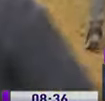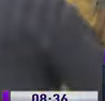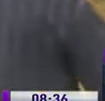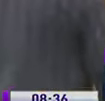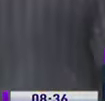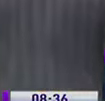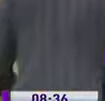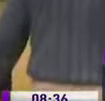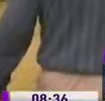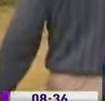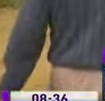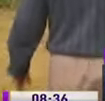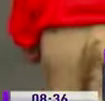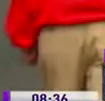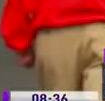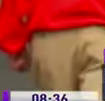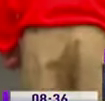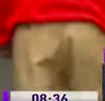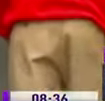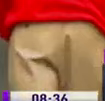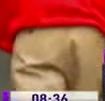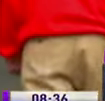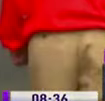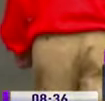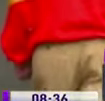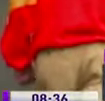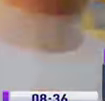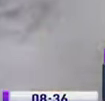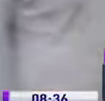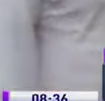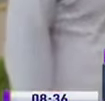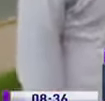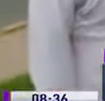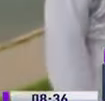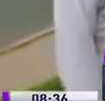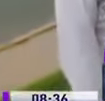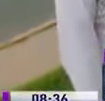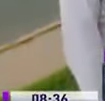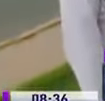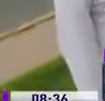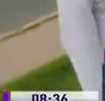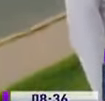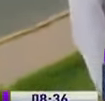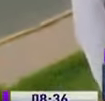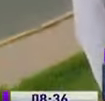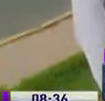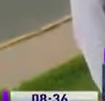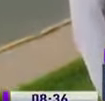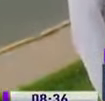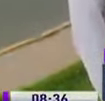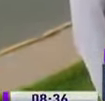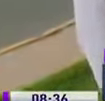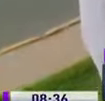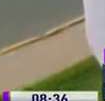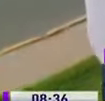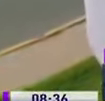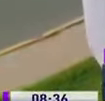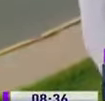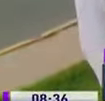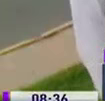porque inclusive hay gente anciana y no vidente. ¿Y la mascota entonces dejaron al guau en la casa? Eso. Salimos con la otra.